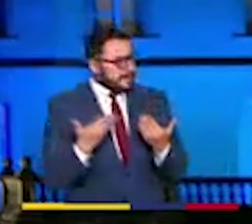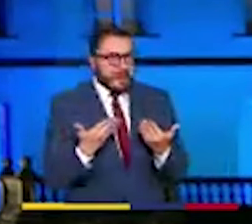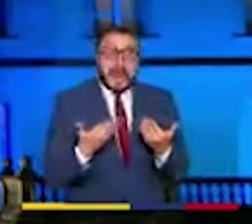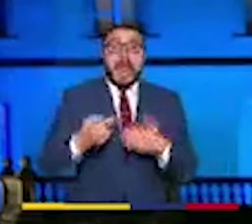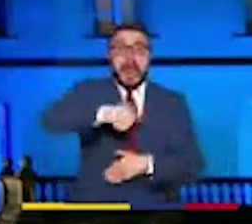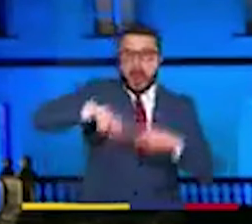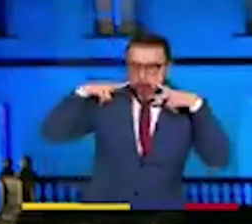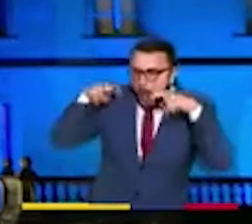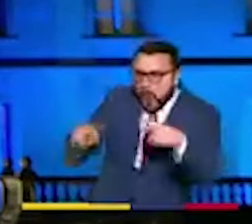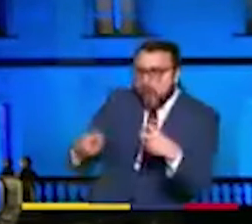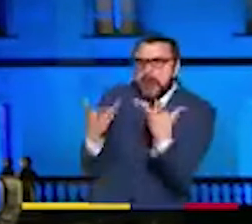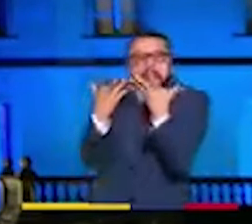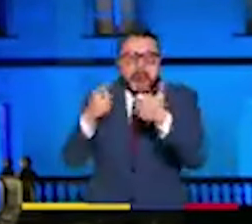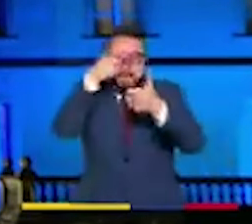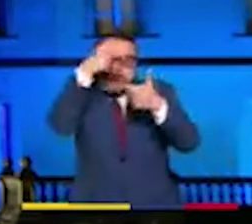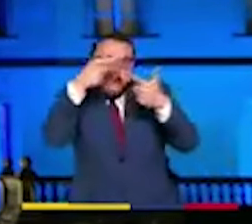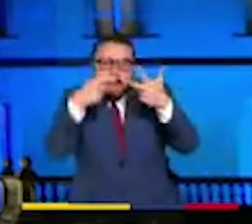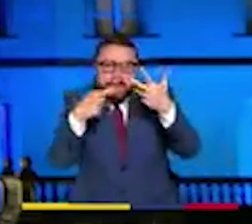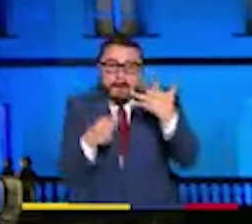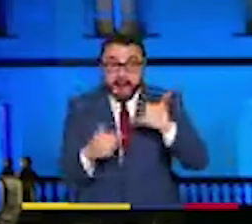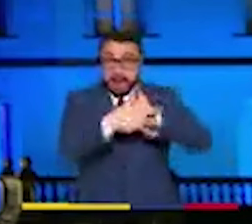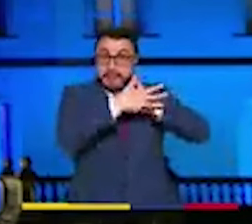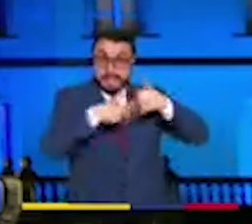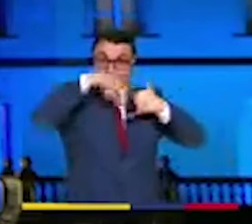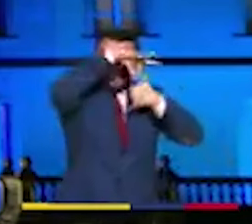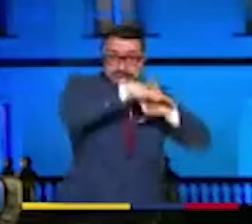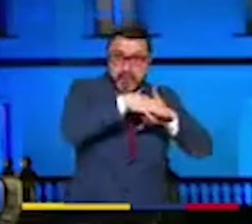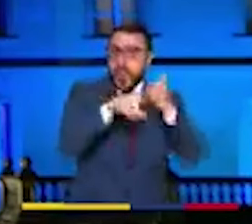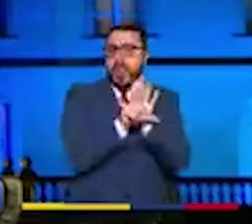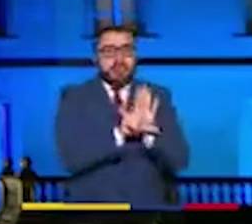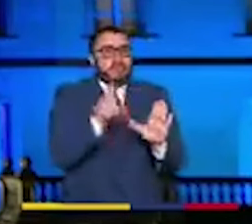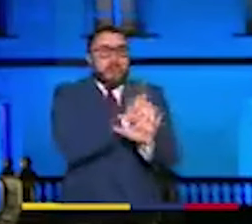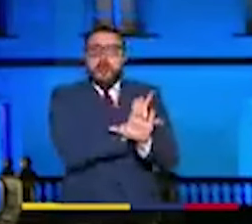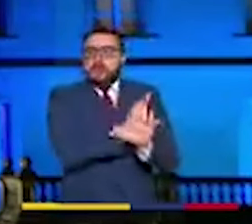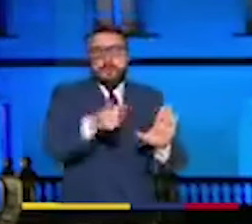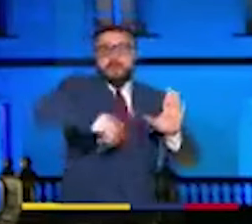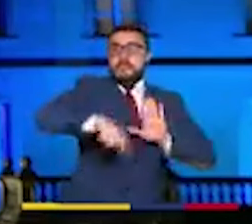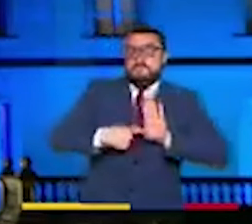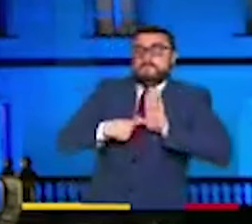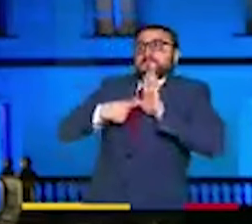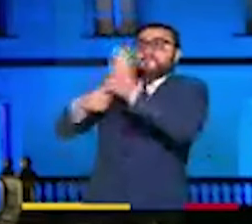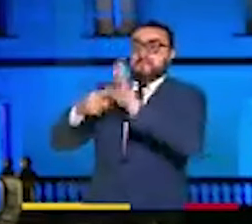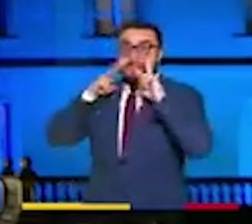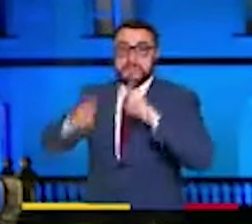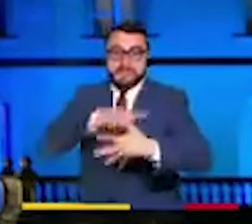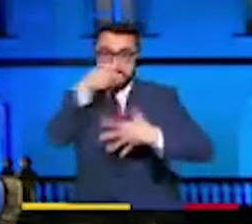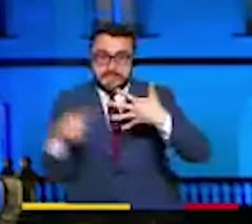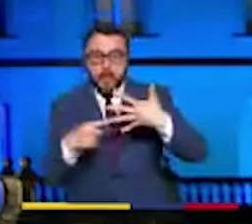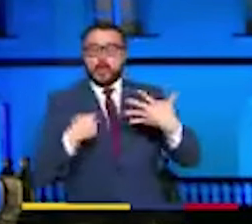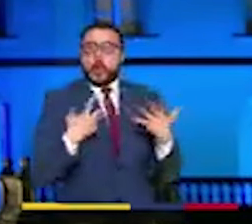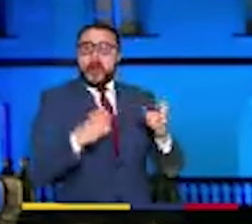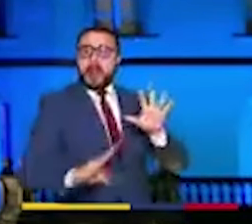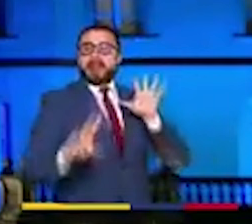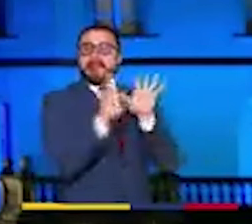el CNE, al margen de la ley, ha presentado en mi contra. 1. Los supuestos aportes